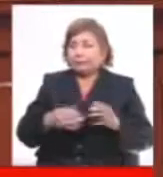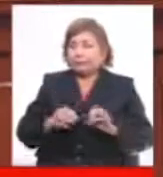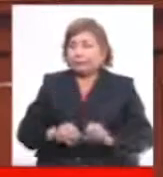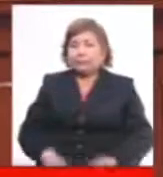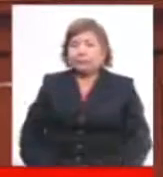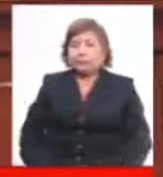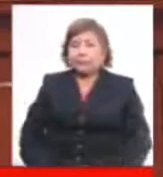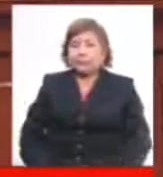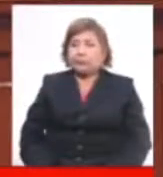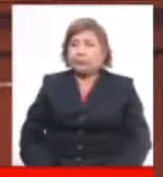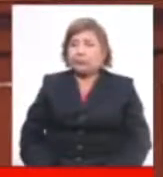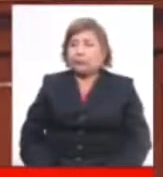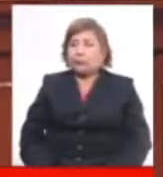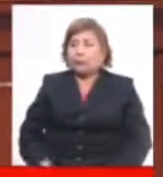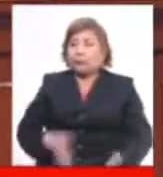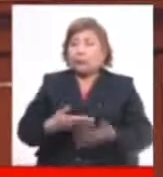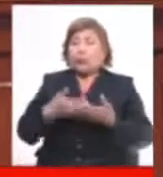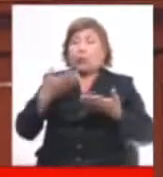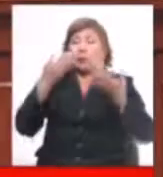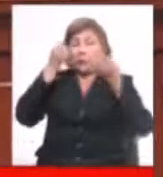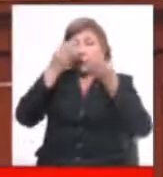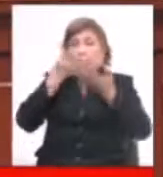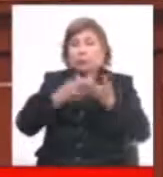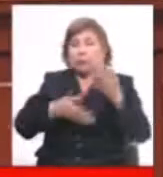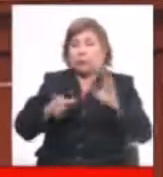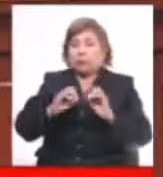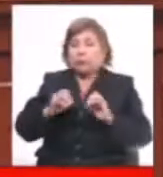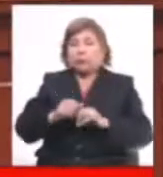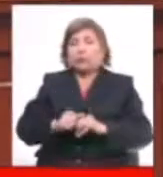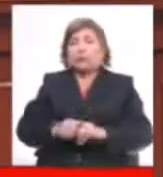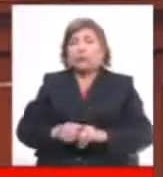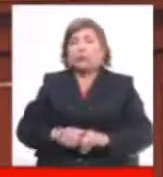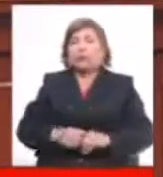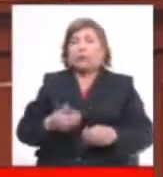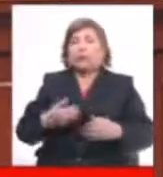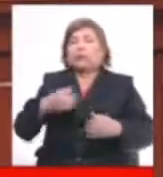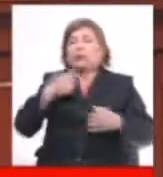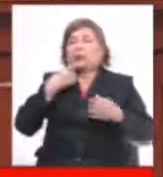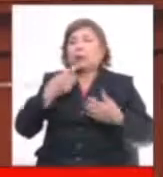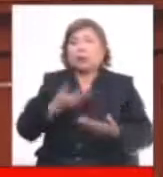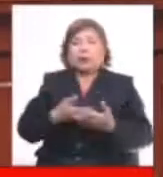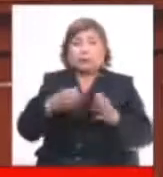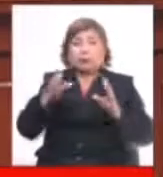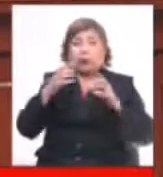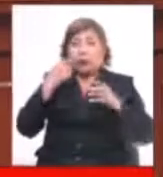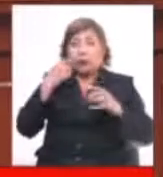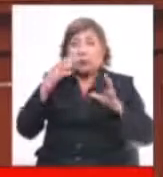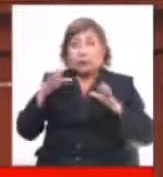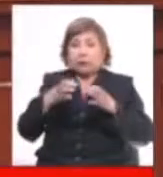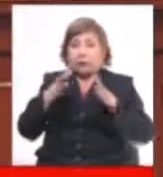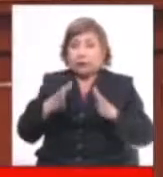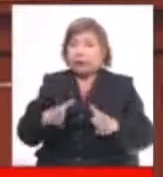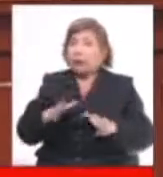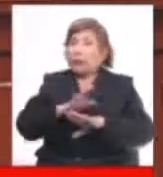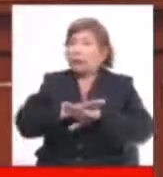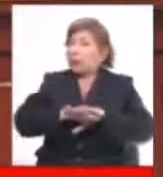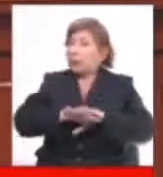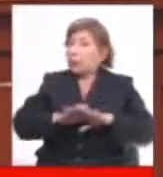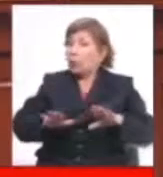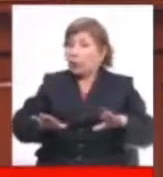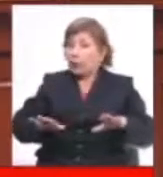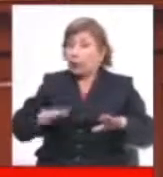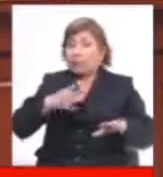009-2021-PI/TC. Por lo antes expuesto, señora presidenta, señores congresistas, habiendo culminado